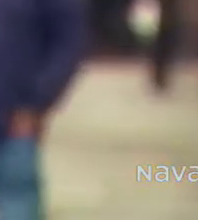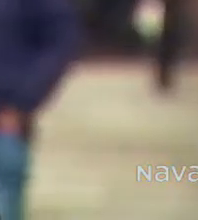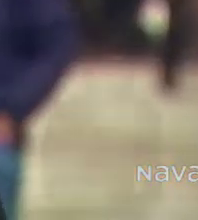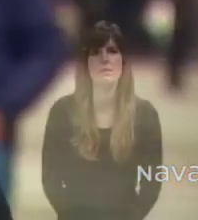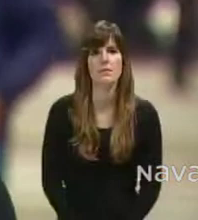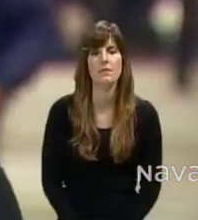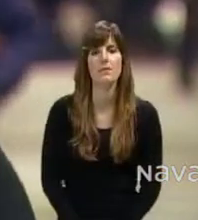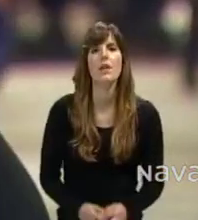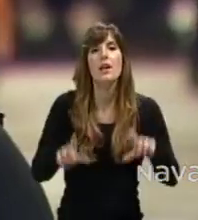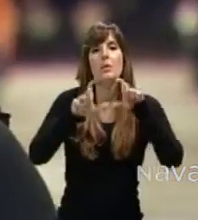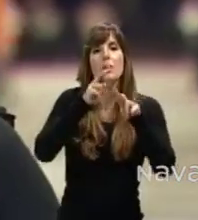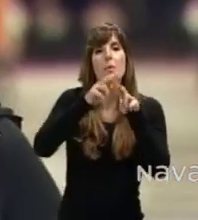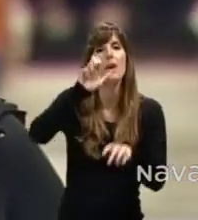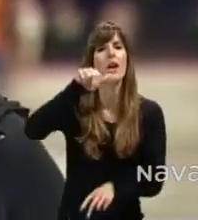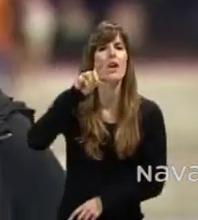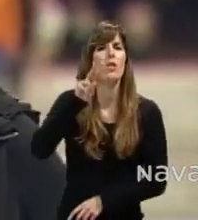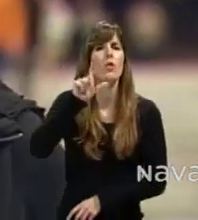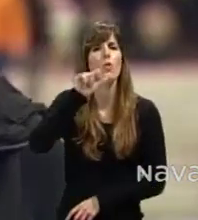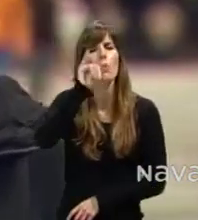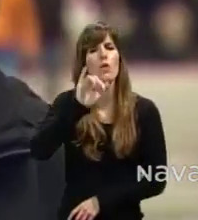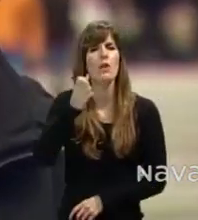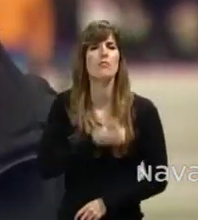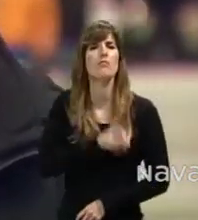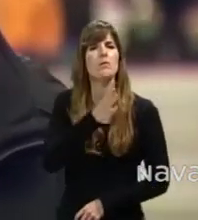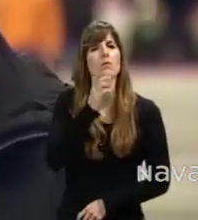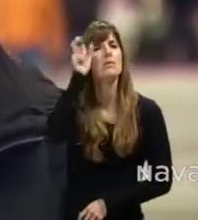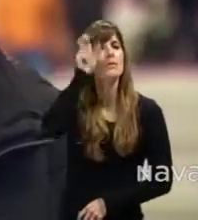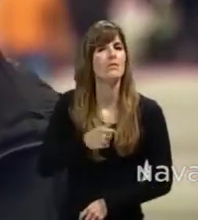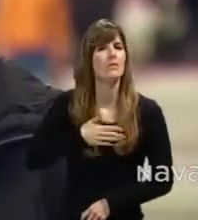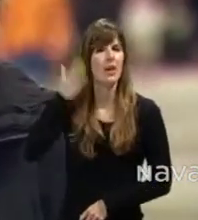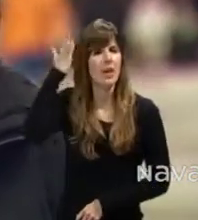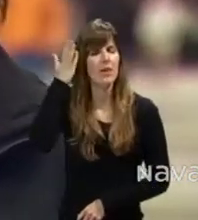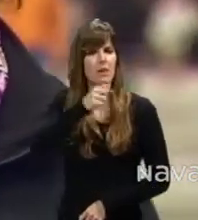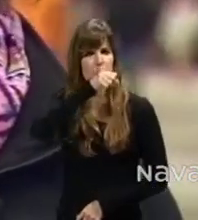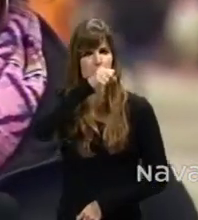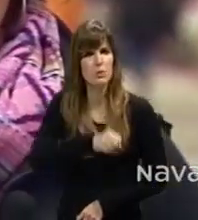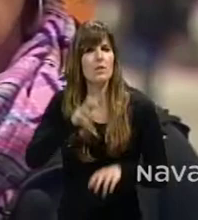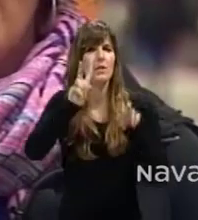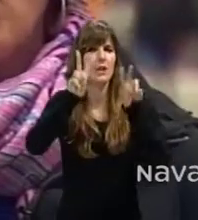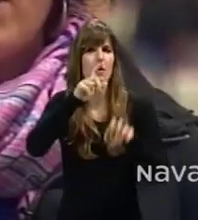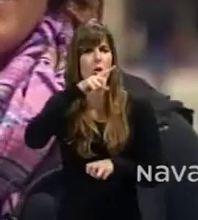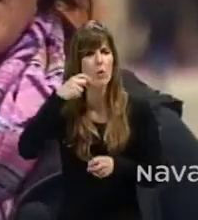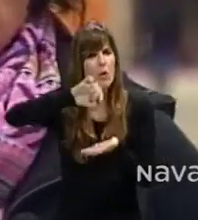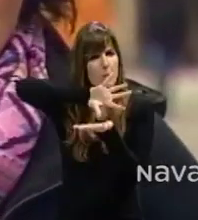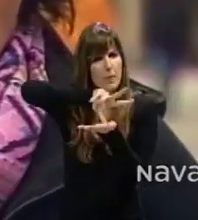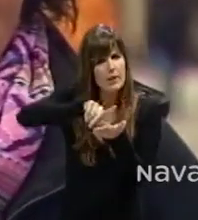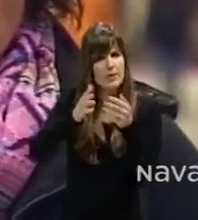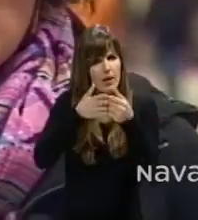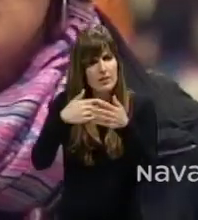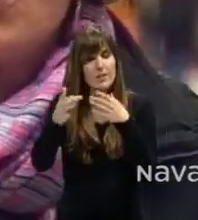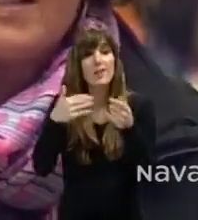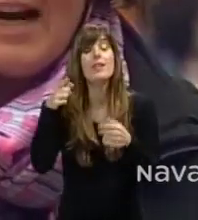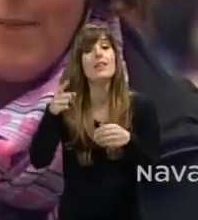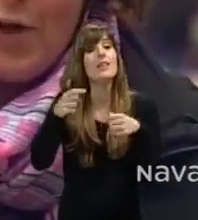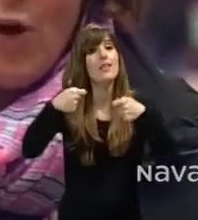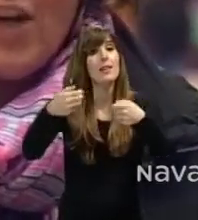En Dulce nace de la pasión de una navarra por los dulces y por la repostería. Una pasión que ha logrado que en tan solo un año